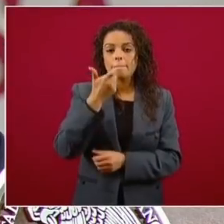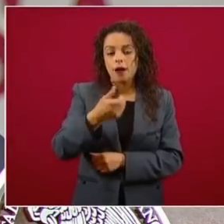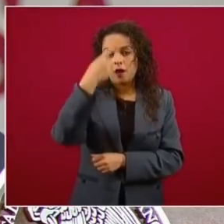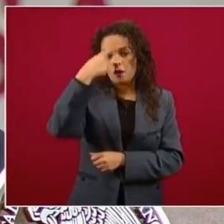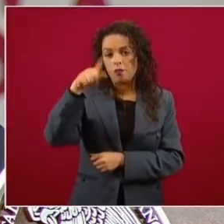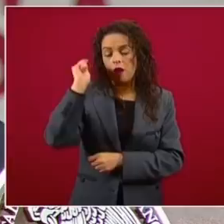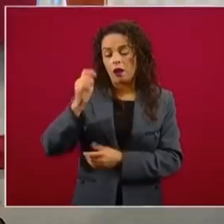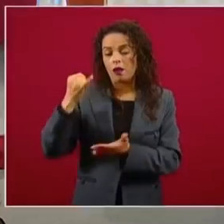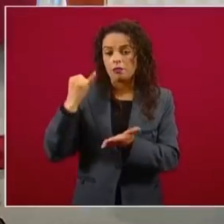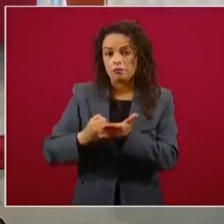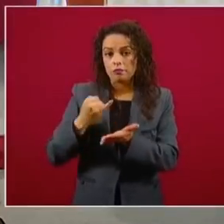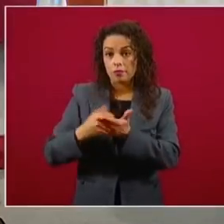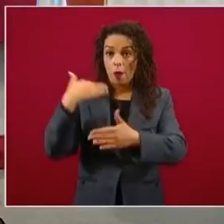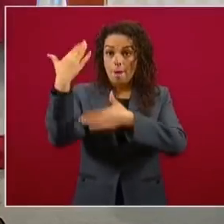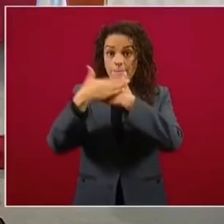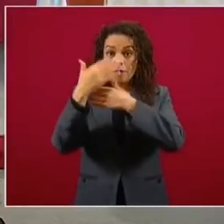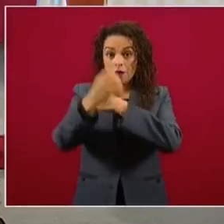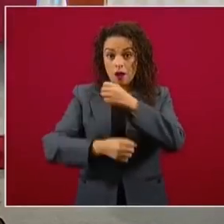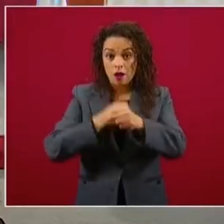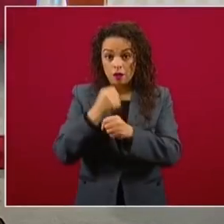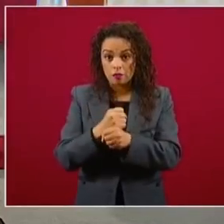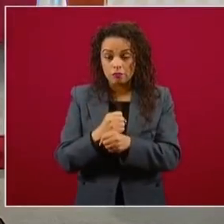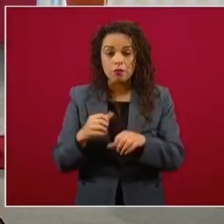próximo año van a ser